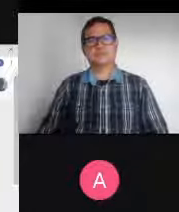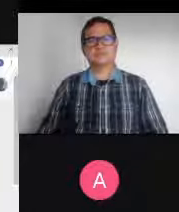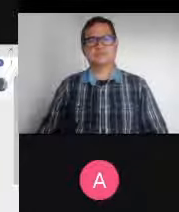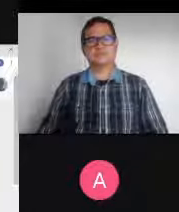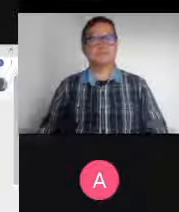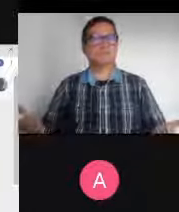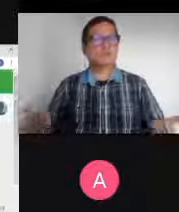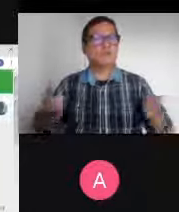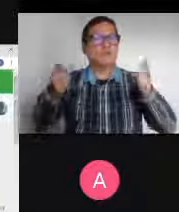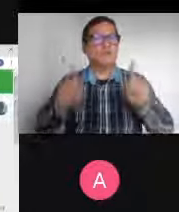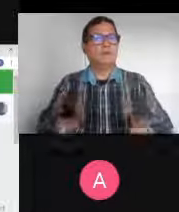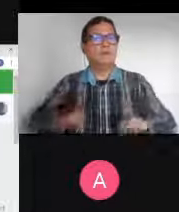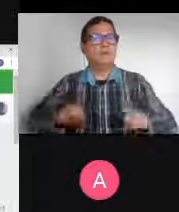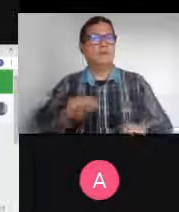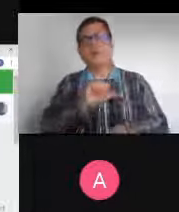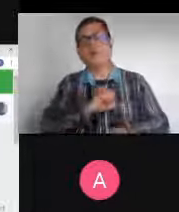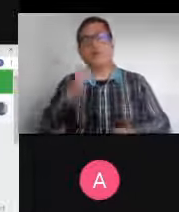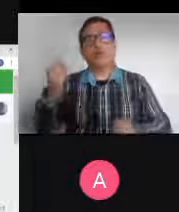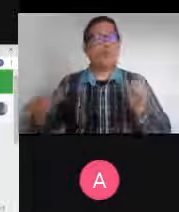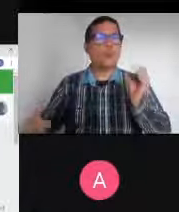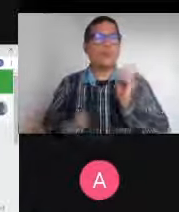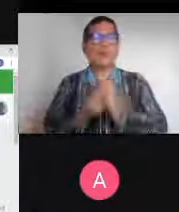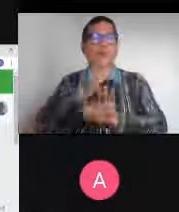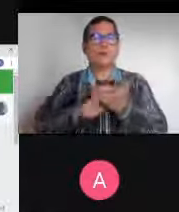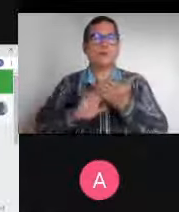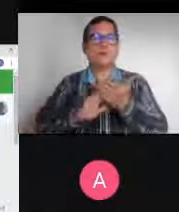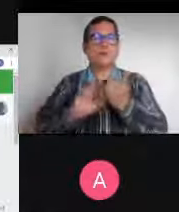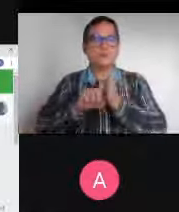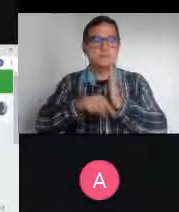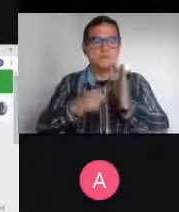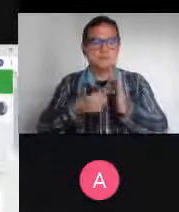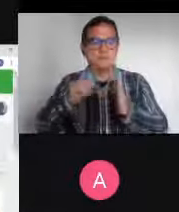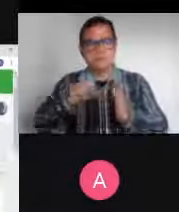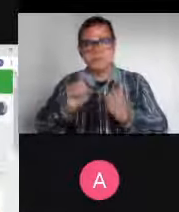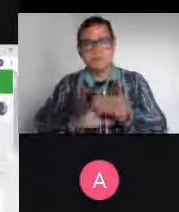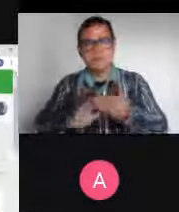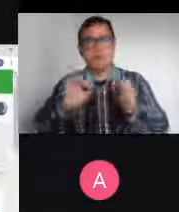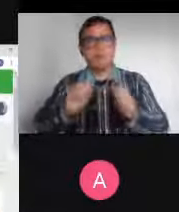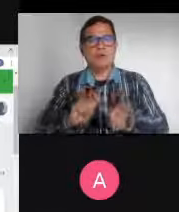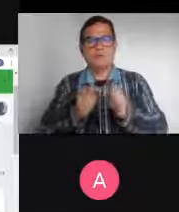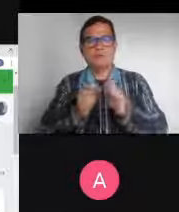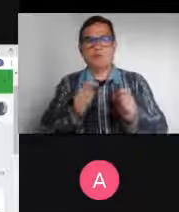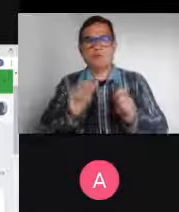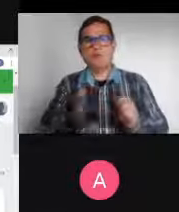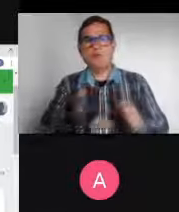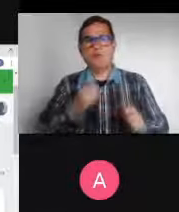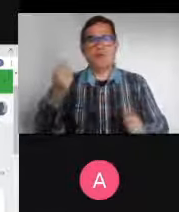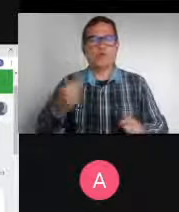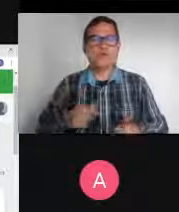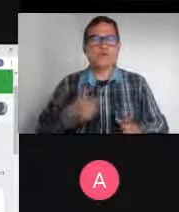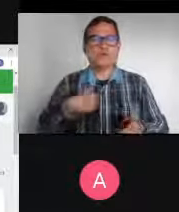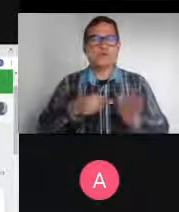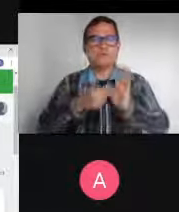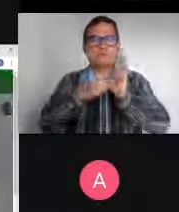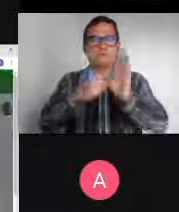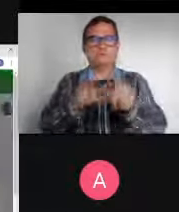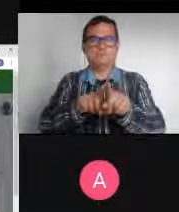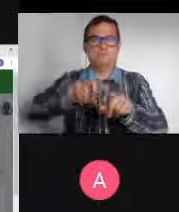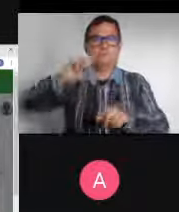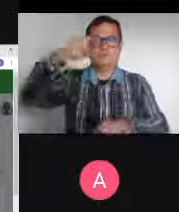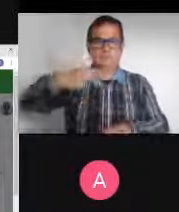Y puedo crear otro circuito si lo necesito o puedo entrar y modificar otro. En este caso voy a mostrarles la segunda